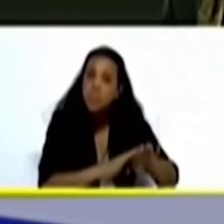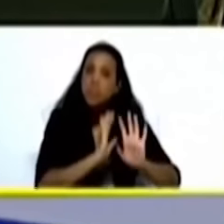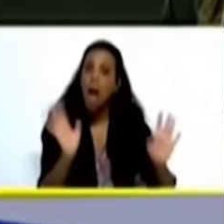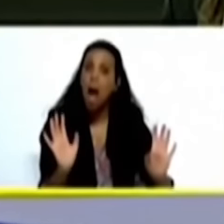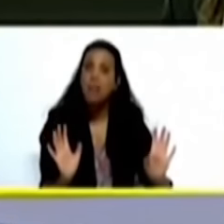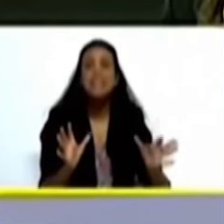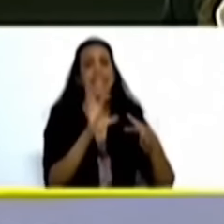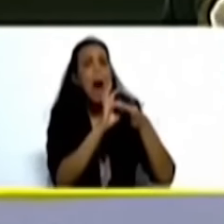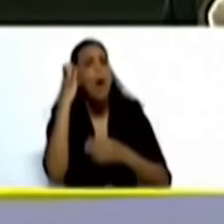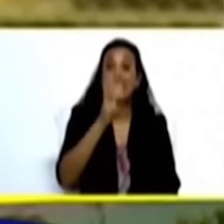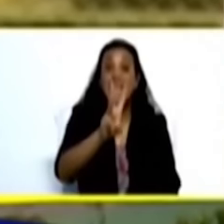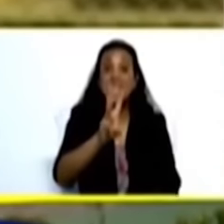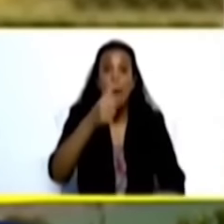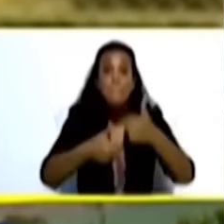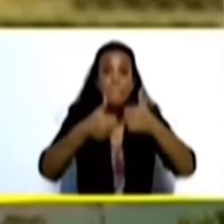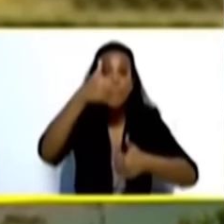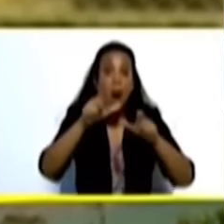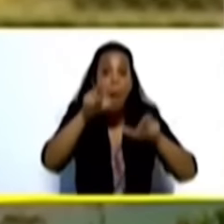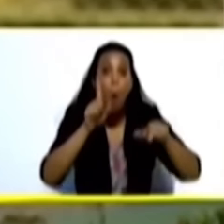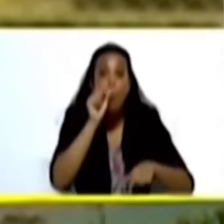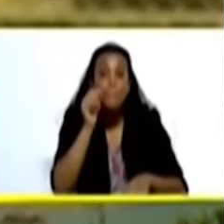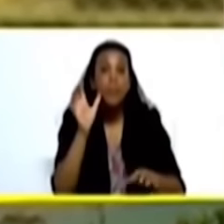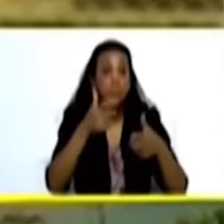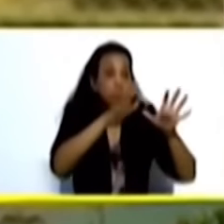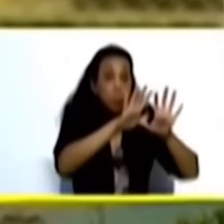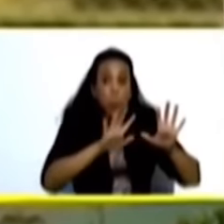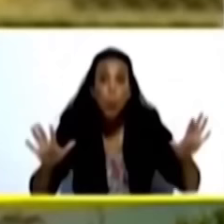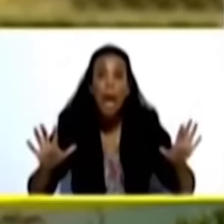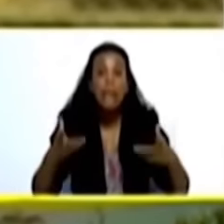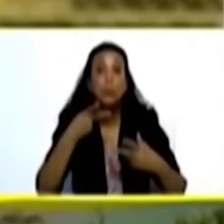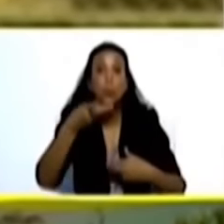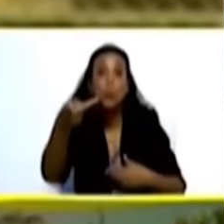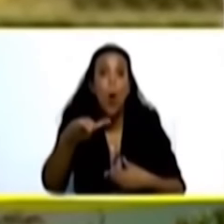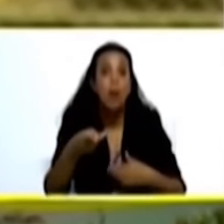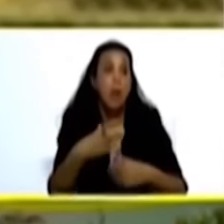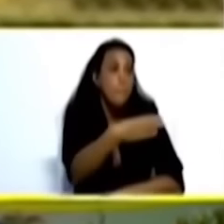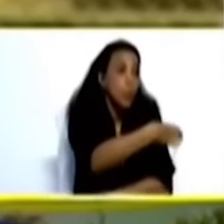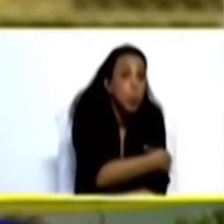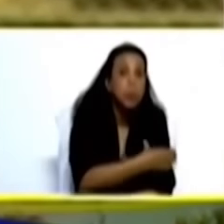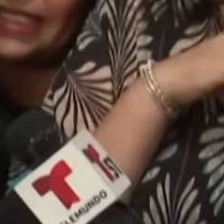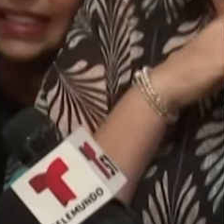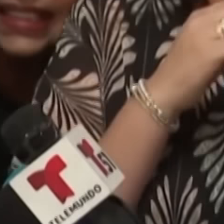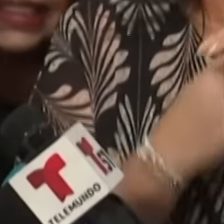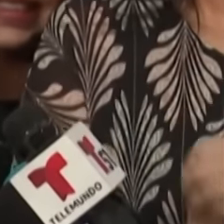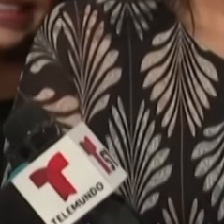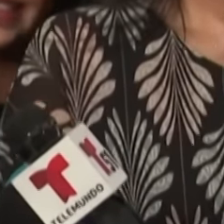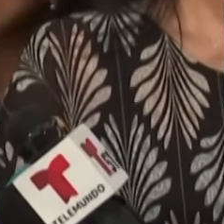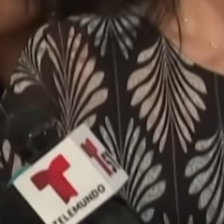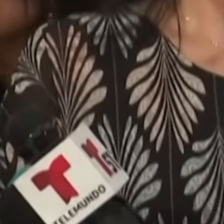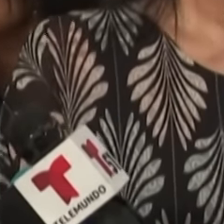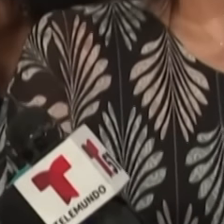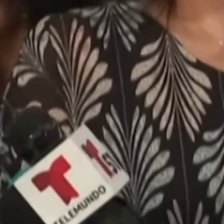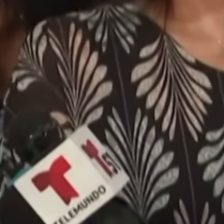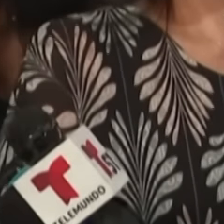recordemos que fue una asamblea que estuvo habilitada Hasta el 2020 que no cambió la Constitución y lo que hizo fue usurpar El poder del